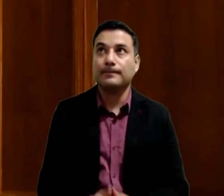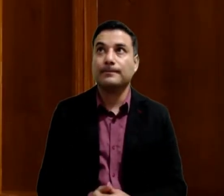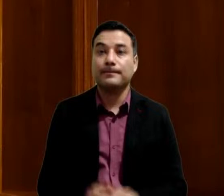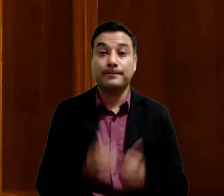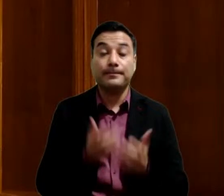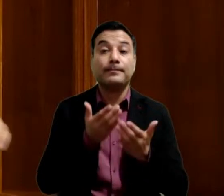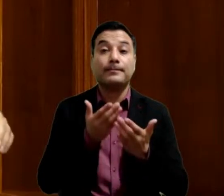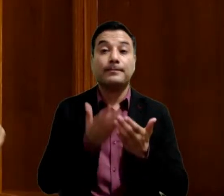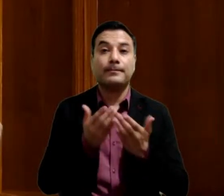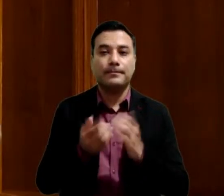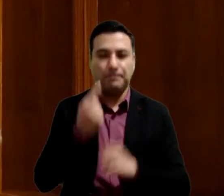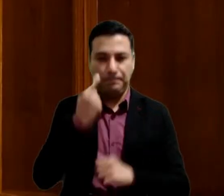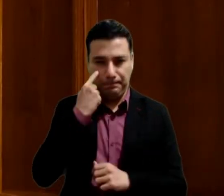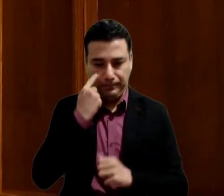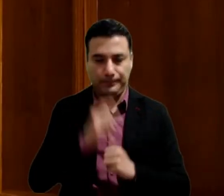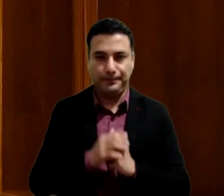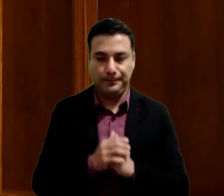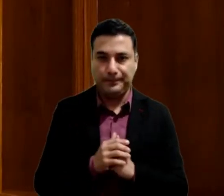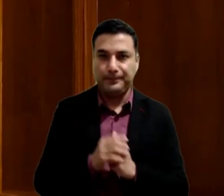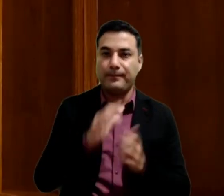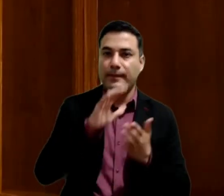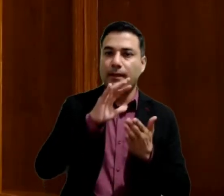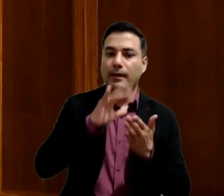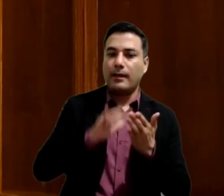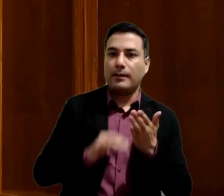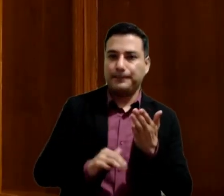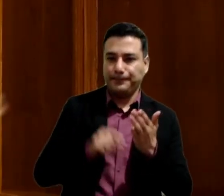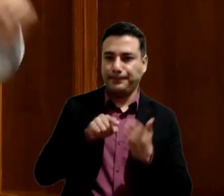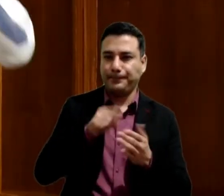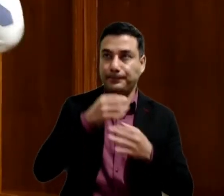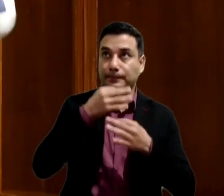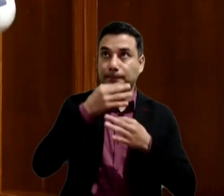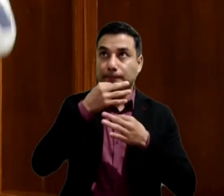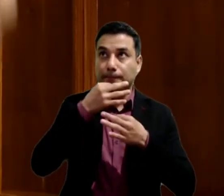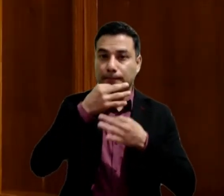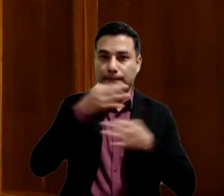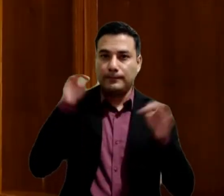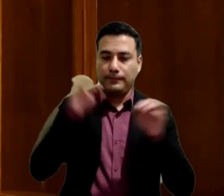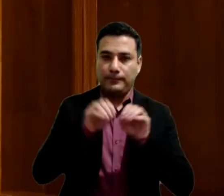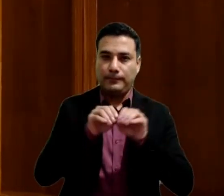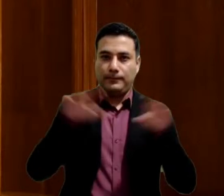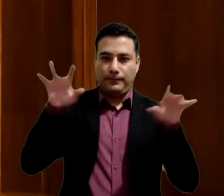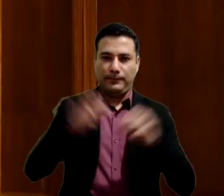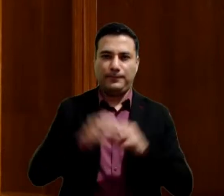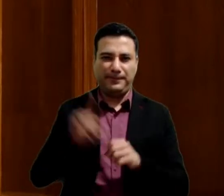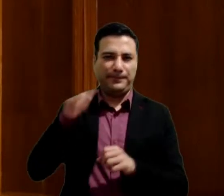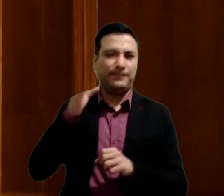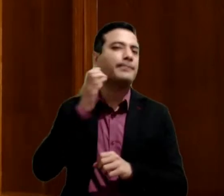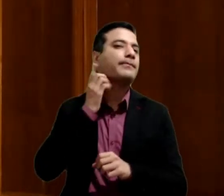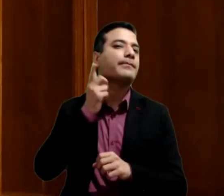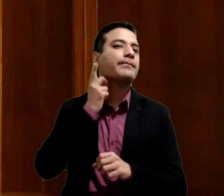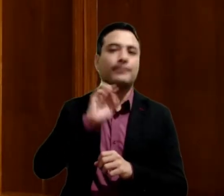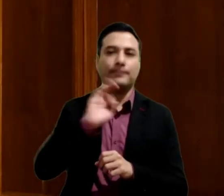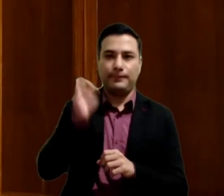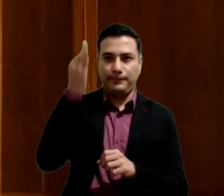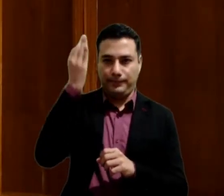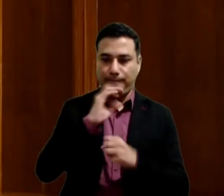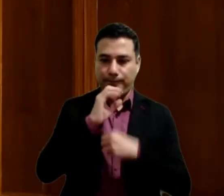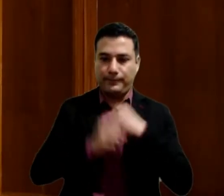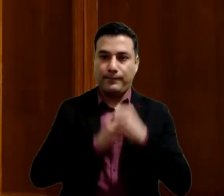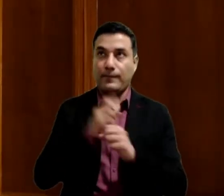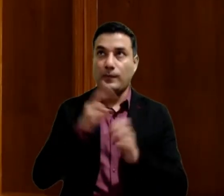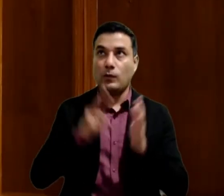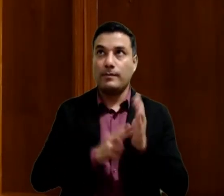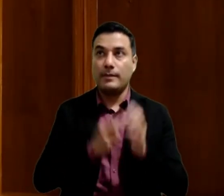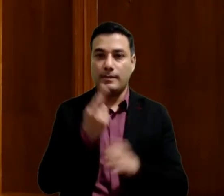Procedo a la lectura del comunicado del Poder Legislativo Federal.